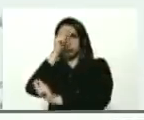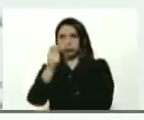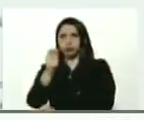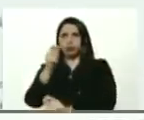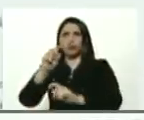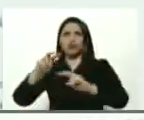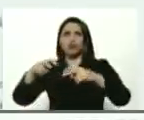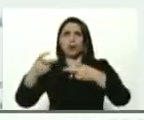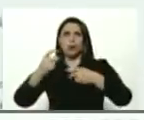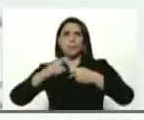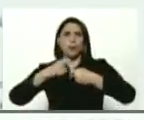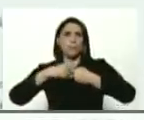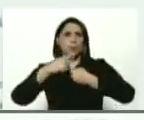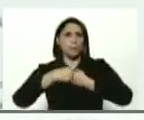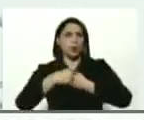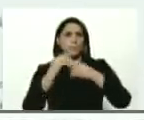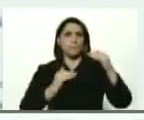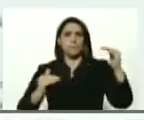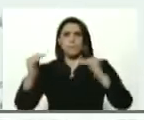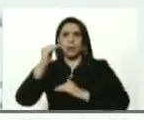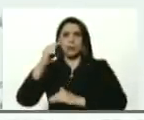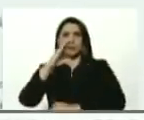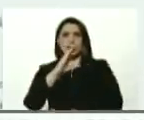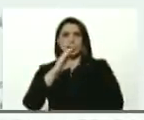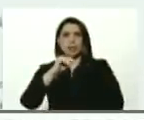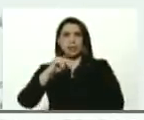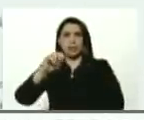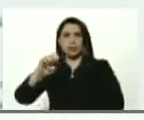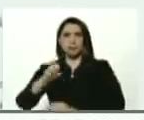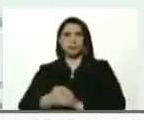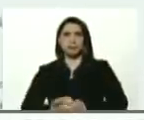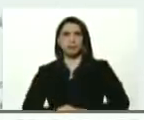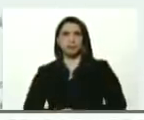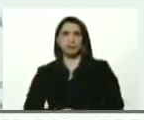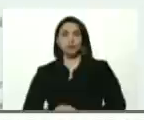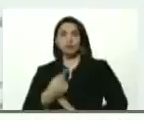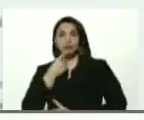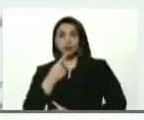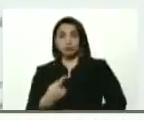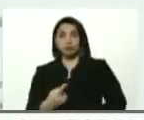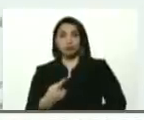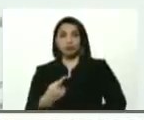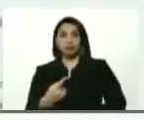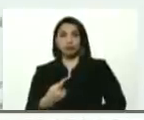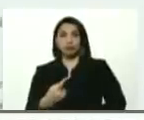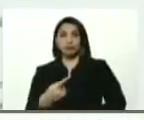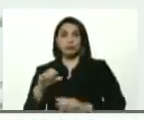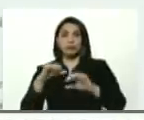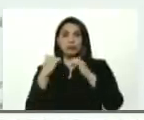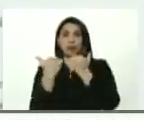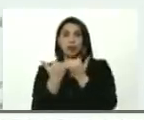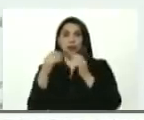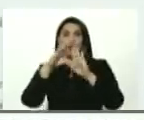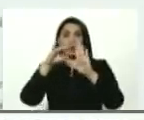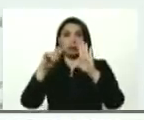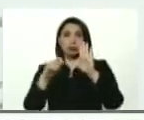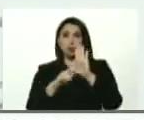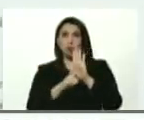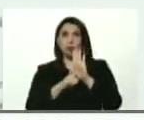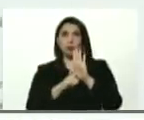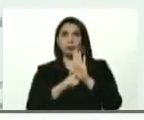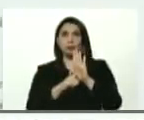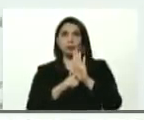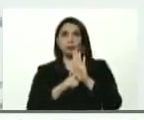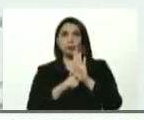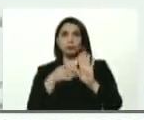los integrantes del máximo ente comicial. Señala la sentencia que la Sala Constitucional, dada la relevancia